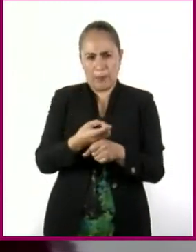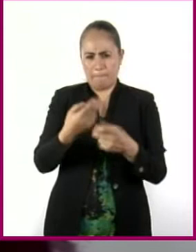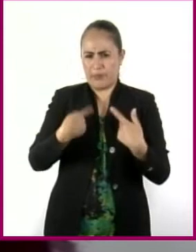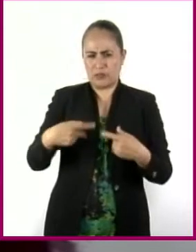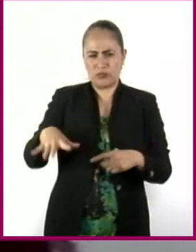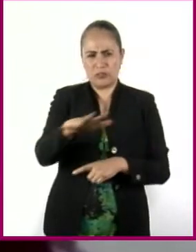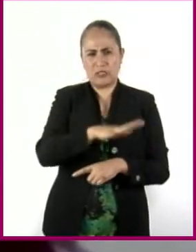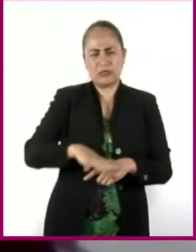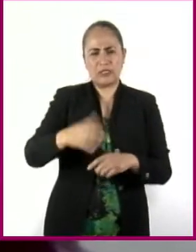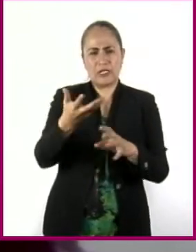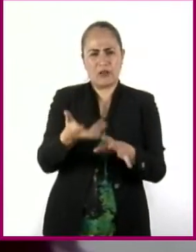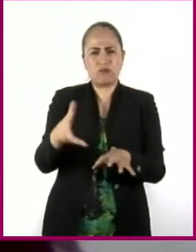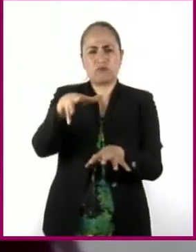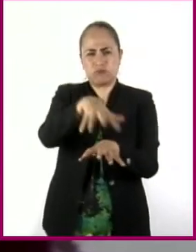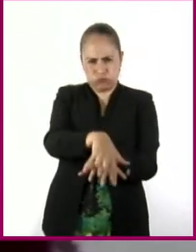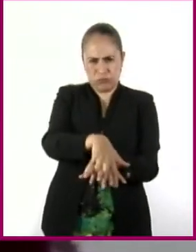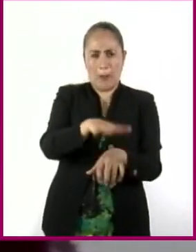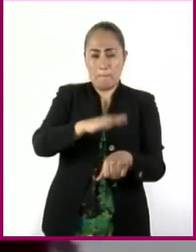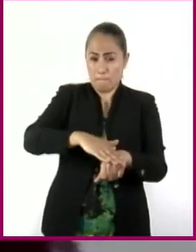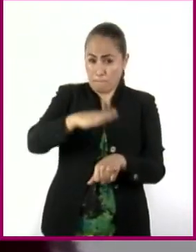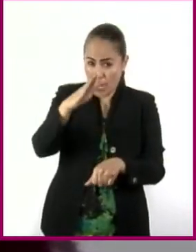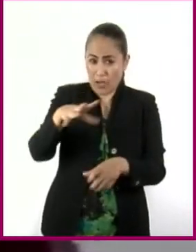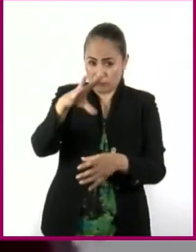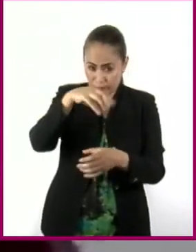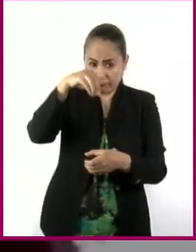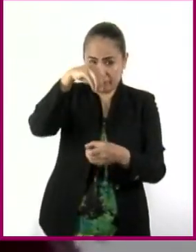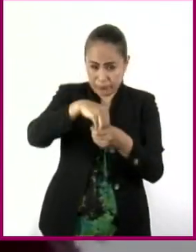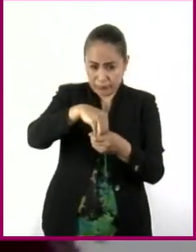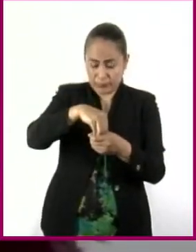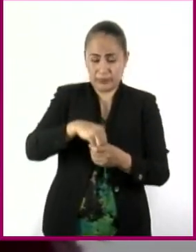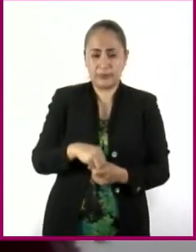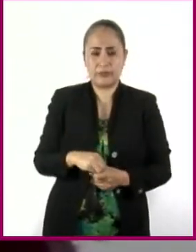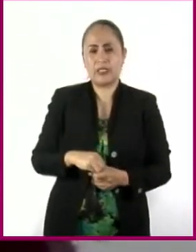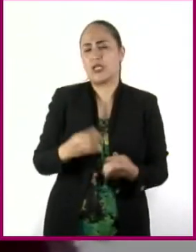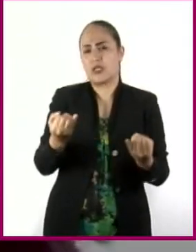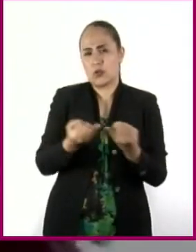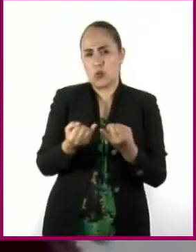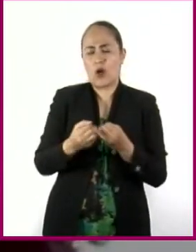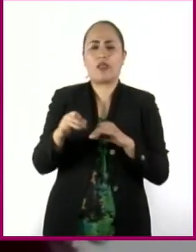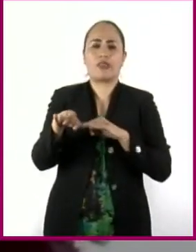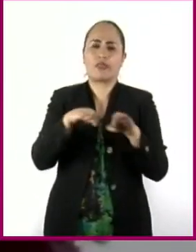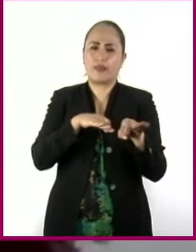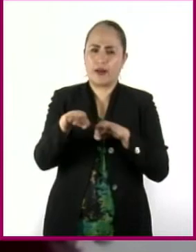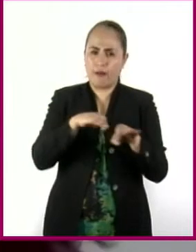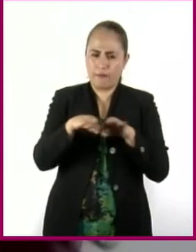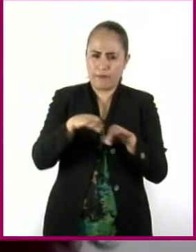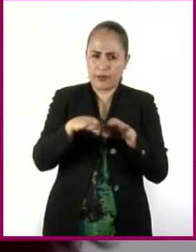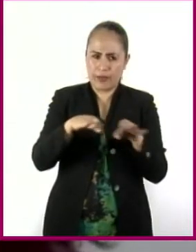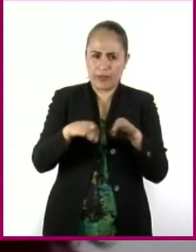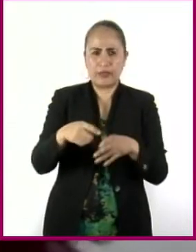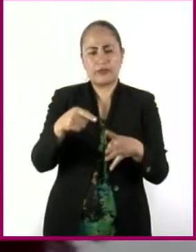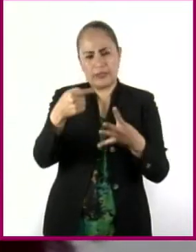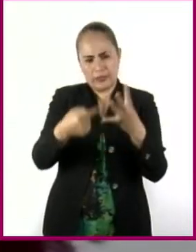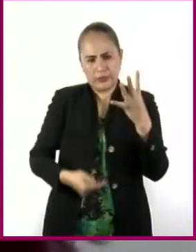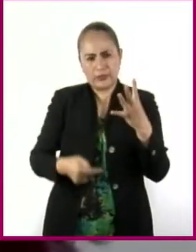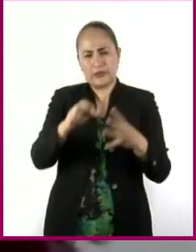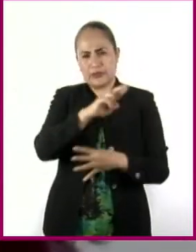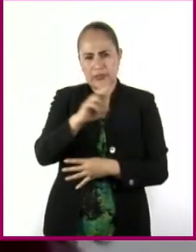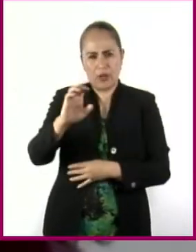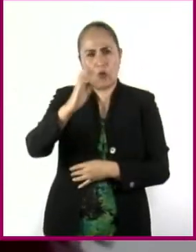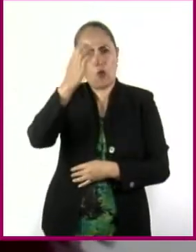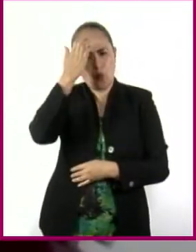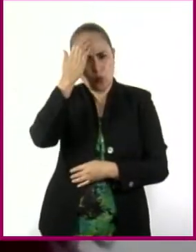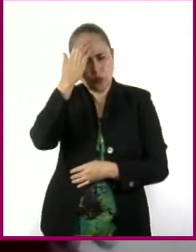incluyentes y que, bueno, se trabaje y se reconozca justamente